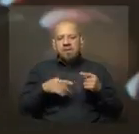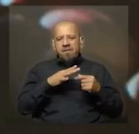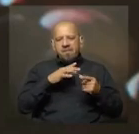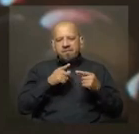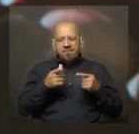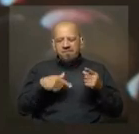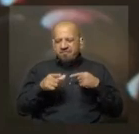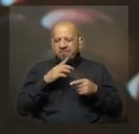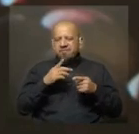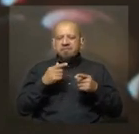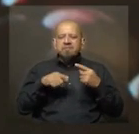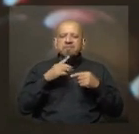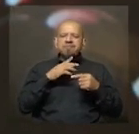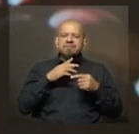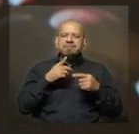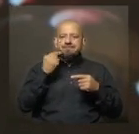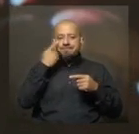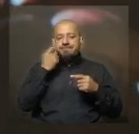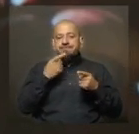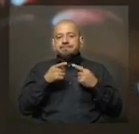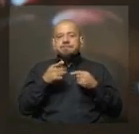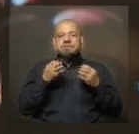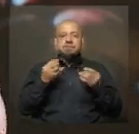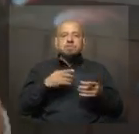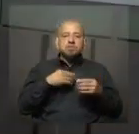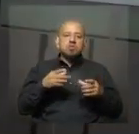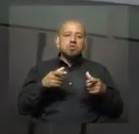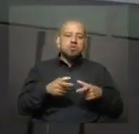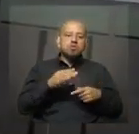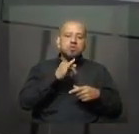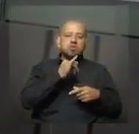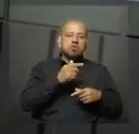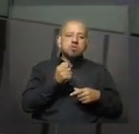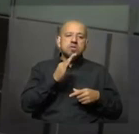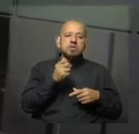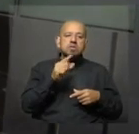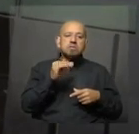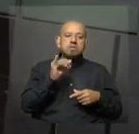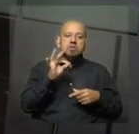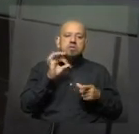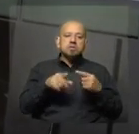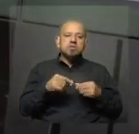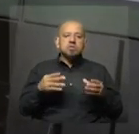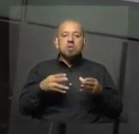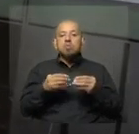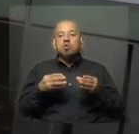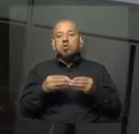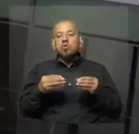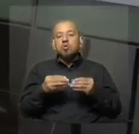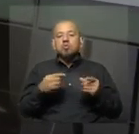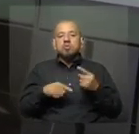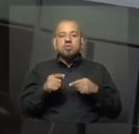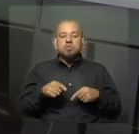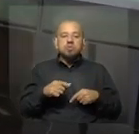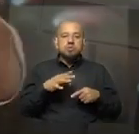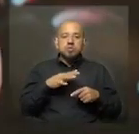haber de todo. Y entonces cada vez que subió el zapallito, teníamos que salir a explicar por qué había subido el zapallito de vuelta. Bueno, explicamos lo del morro. Y bueno, y entonces